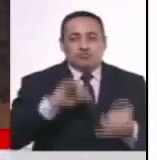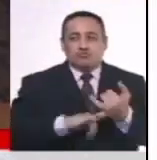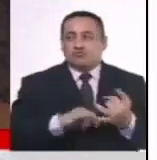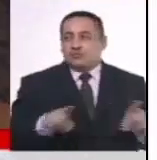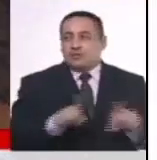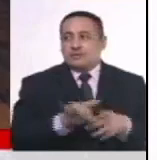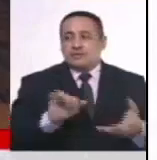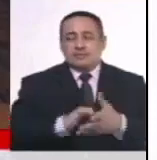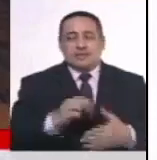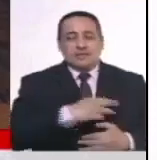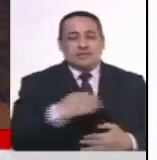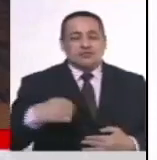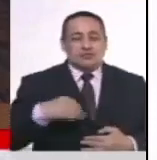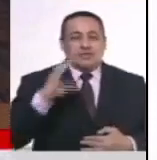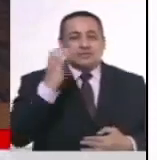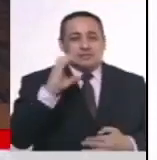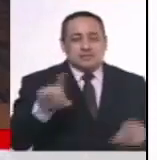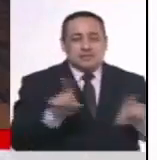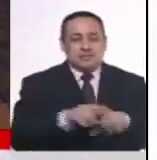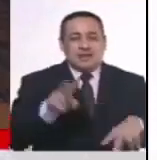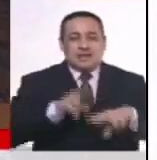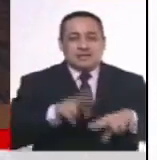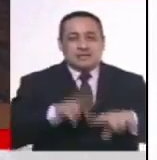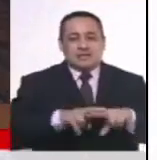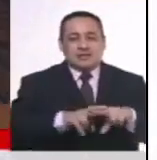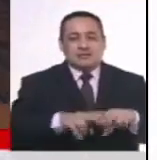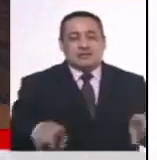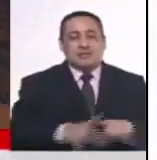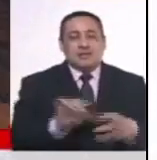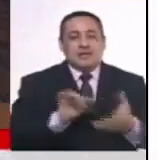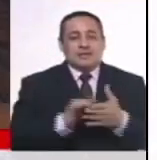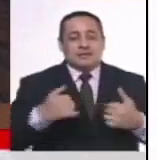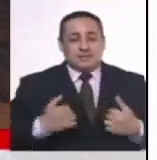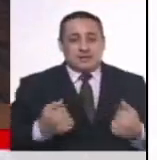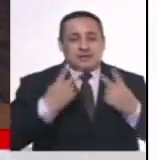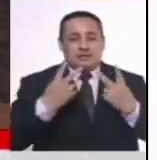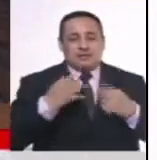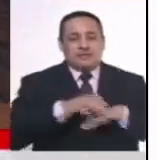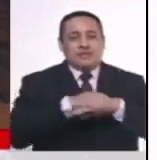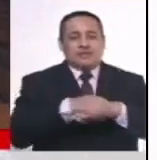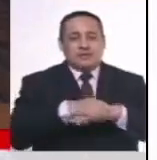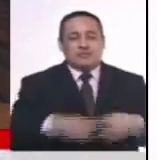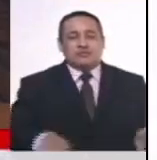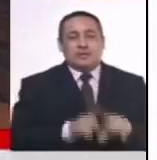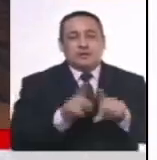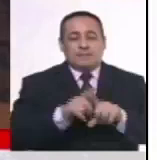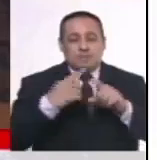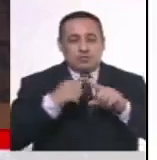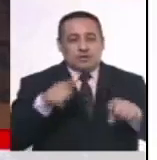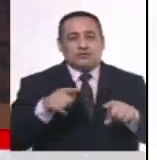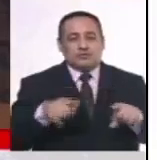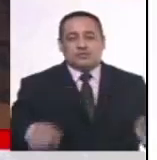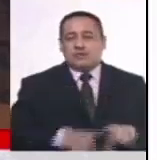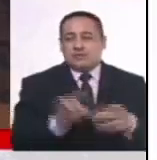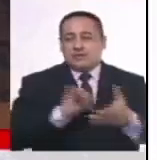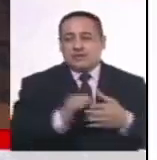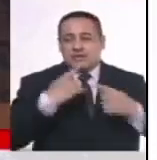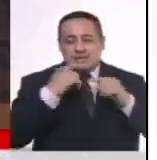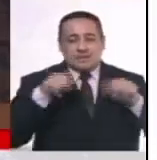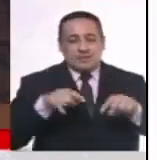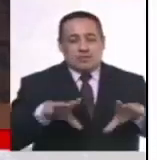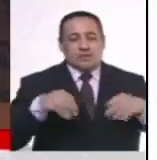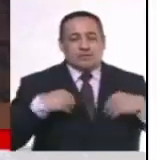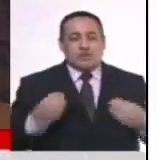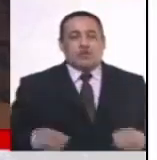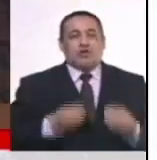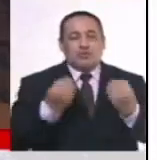de Ciencia y Tecnología en Argentina. Situación que felicitamos y por lo tanto debemos tomarlo